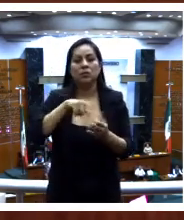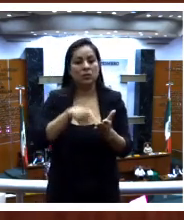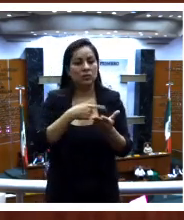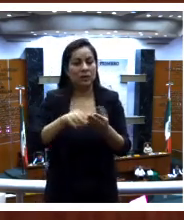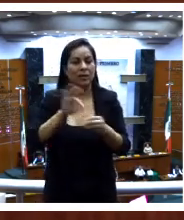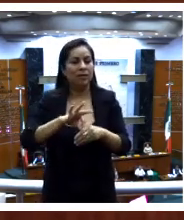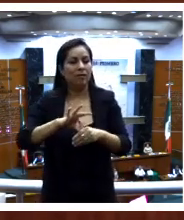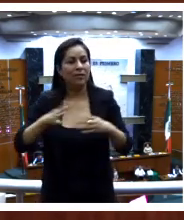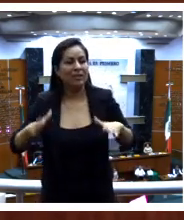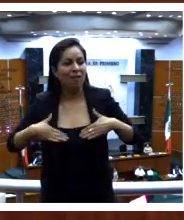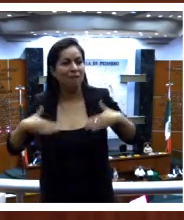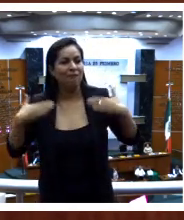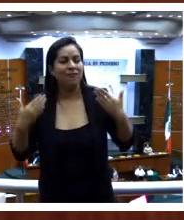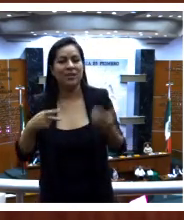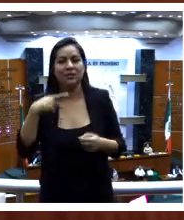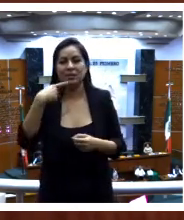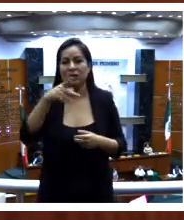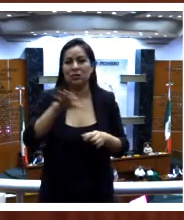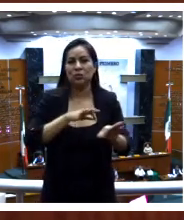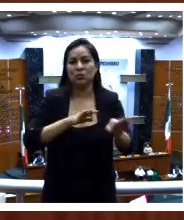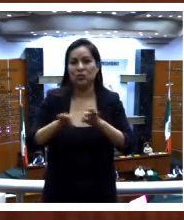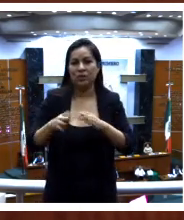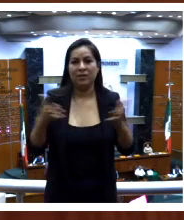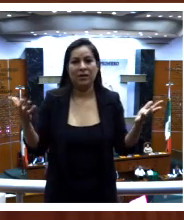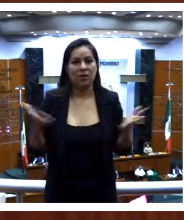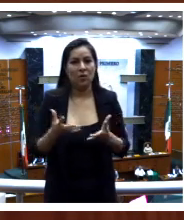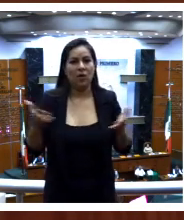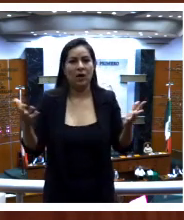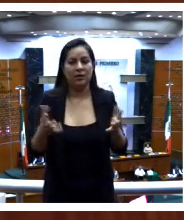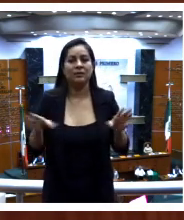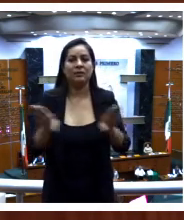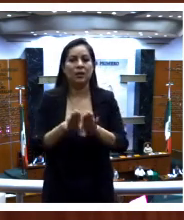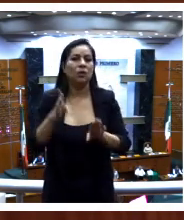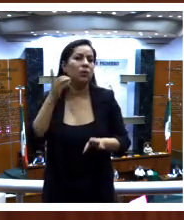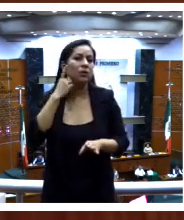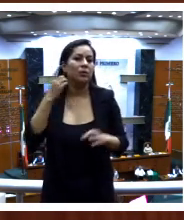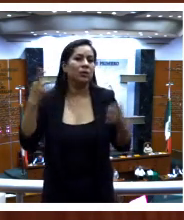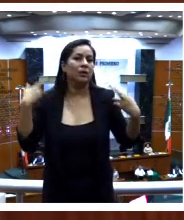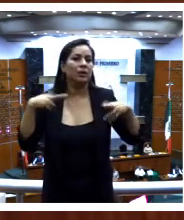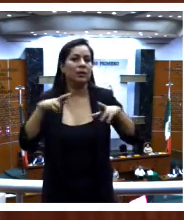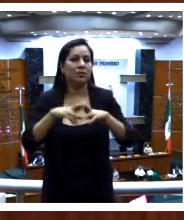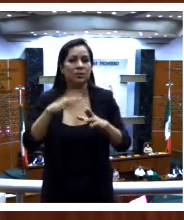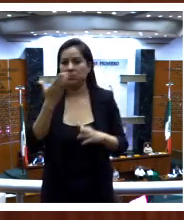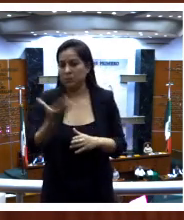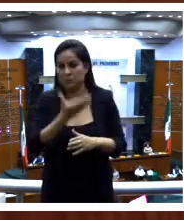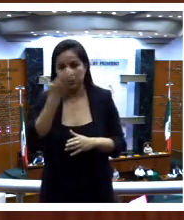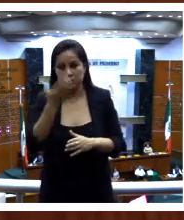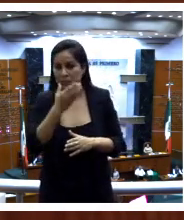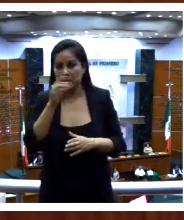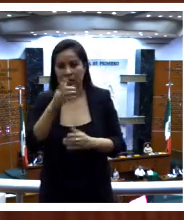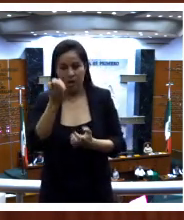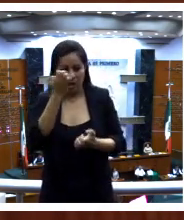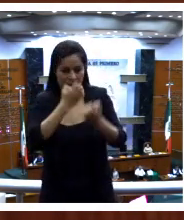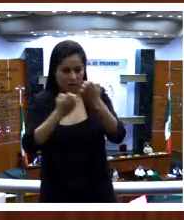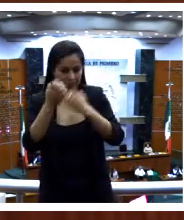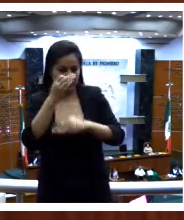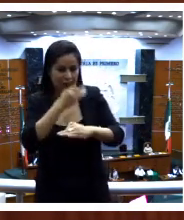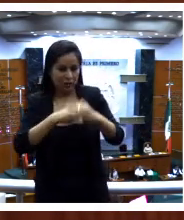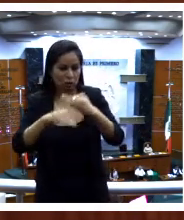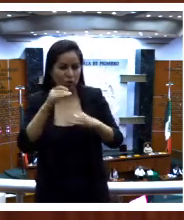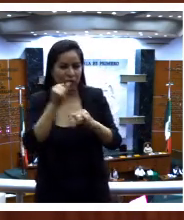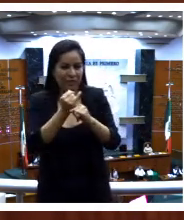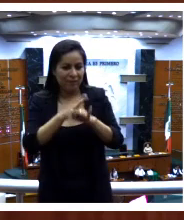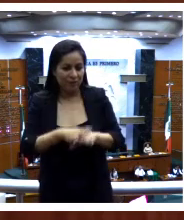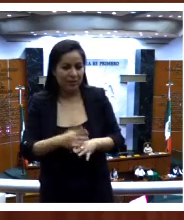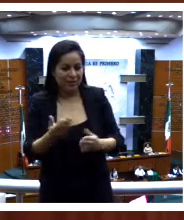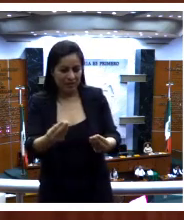de confianza a la labor que realiza. Como diputada y representante popular y al revisar toda la información